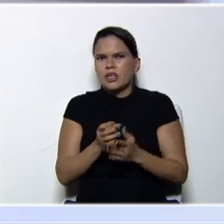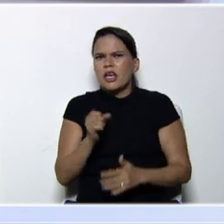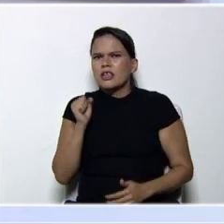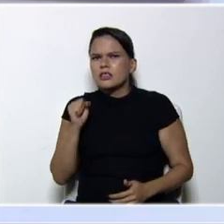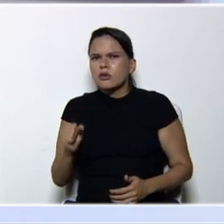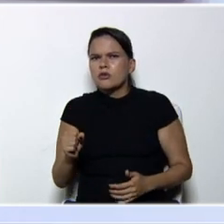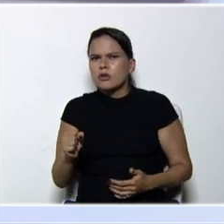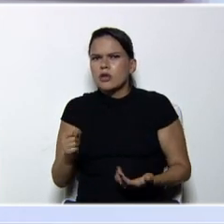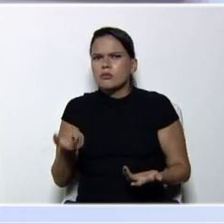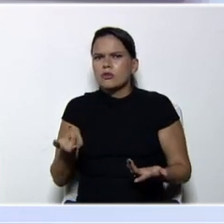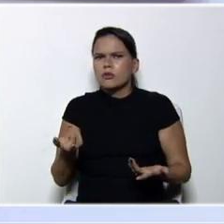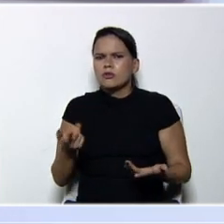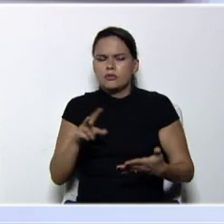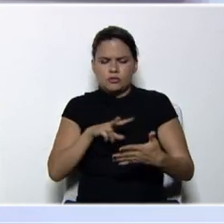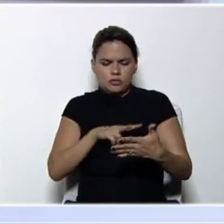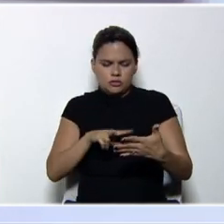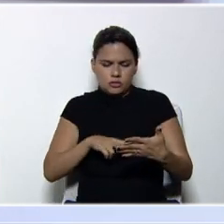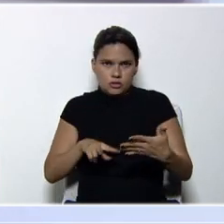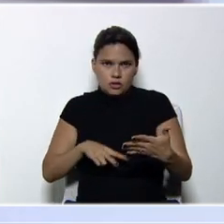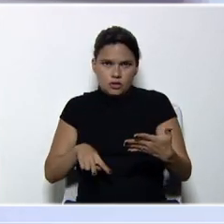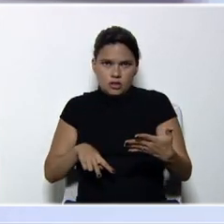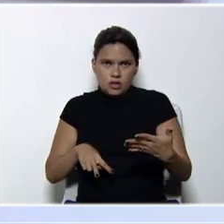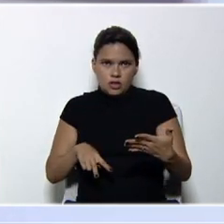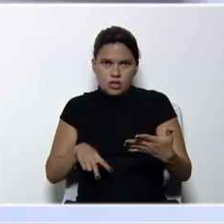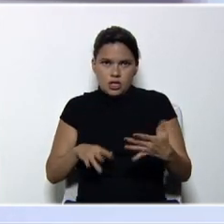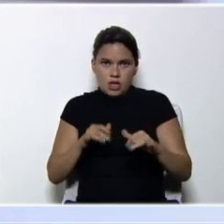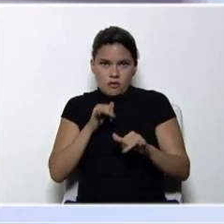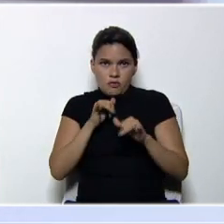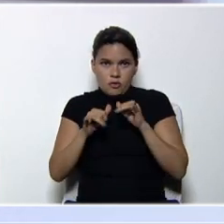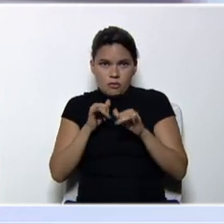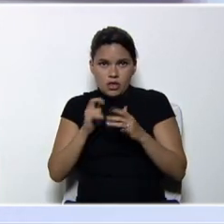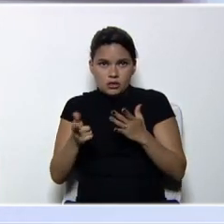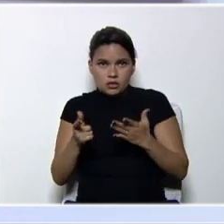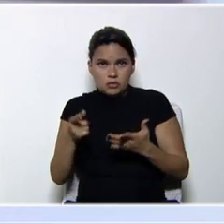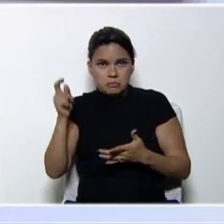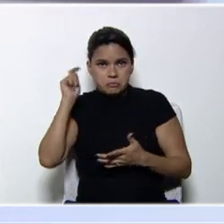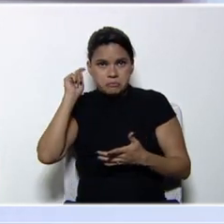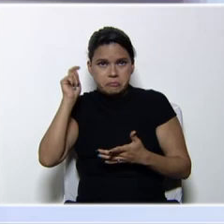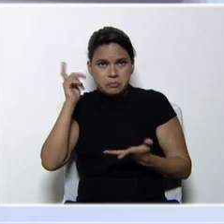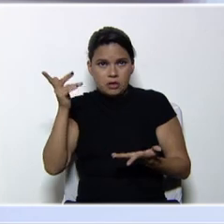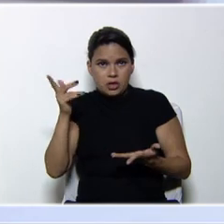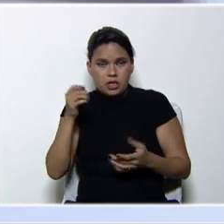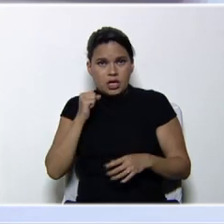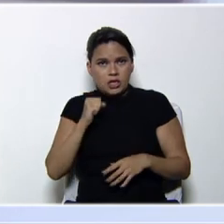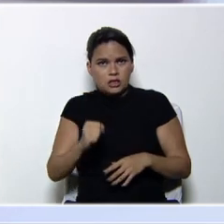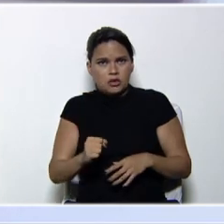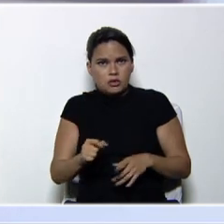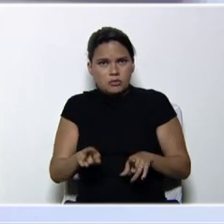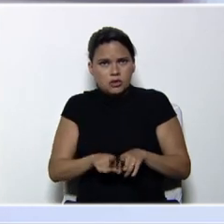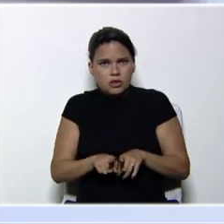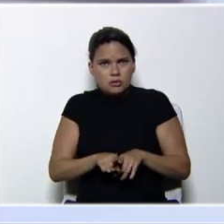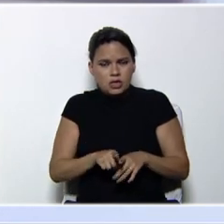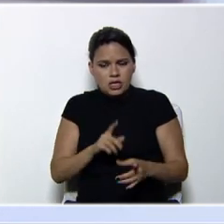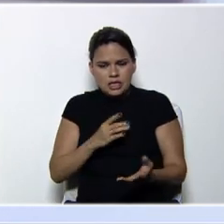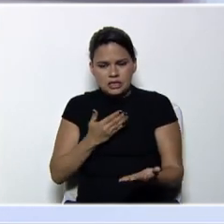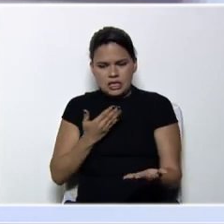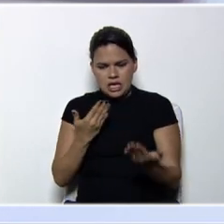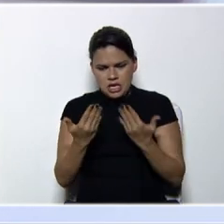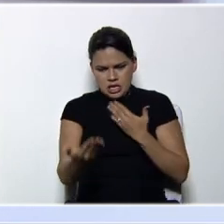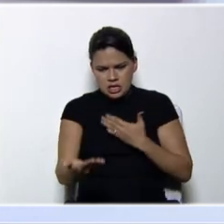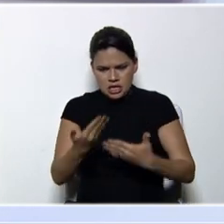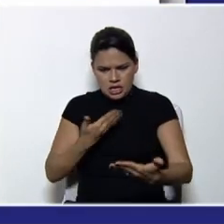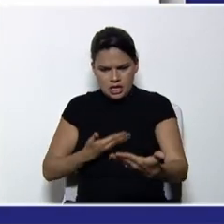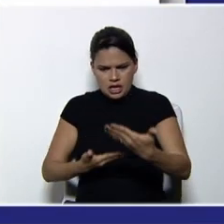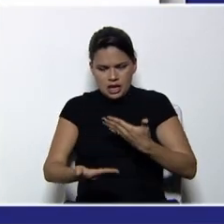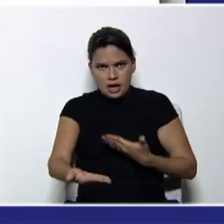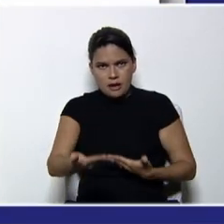La revisión de contenido pedagógico a través de la tablet, de la computadora. ¿Qué garantizamos igual? Ese intercambio de los grupos a través